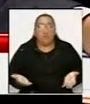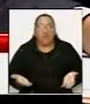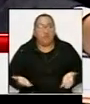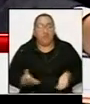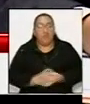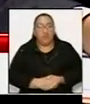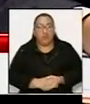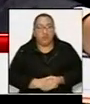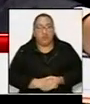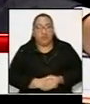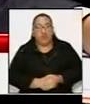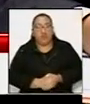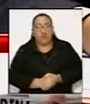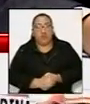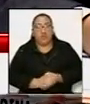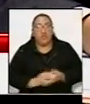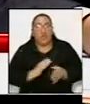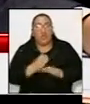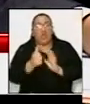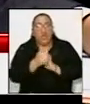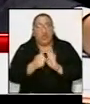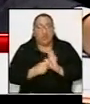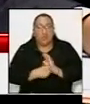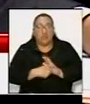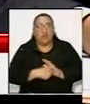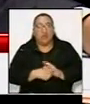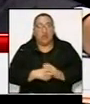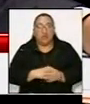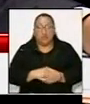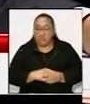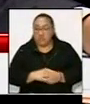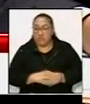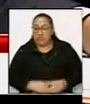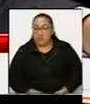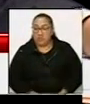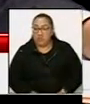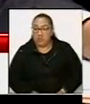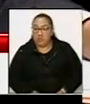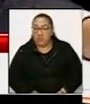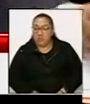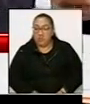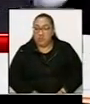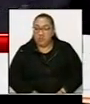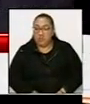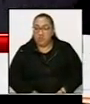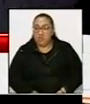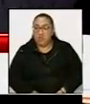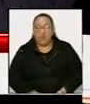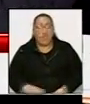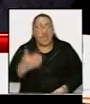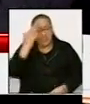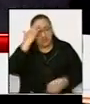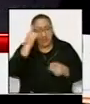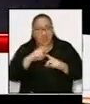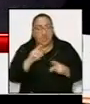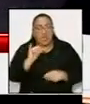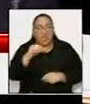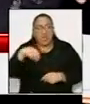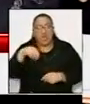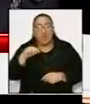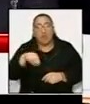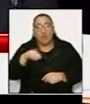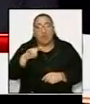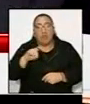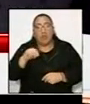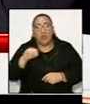y viendo ya al artículo siempre sienta hay que saber diferenciar lo que es unidad parlamentaria